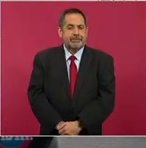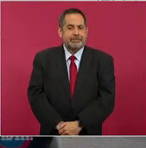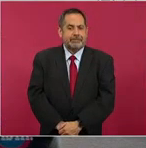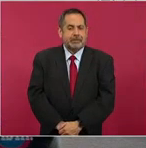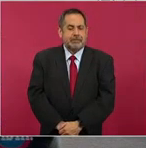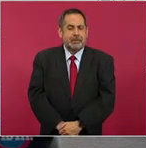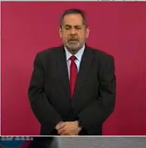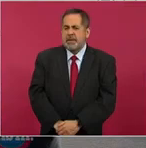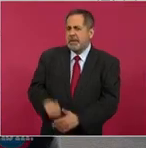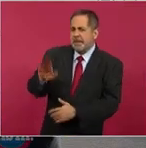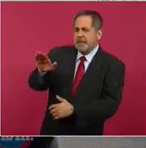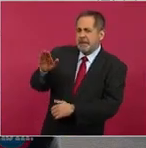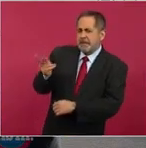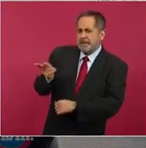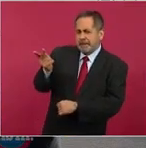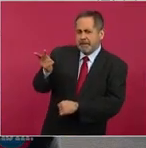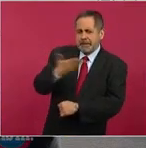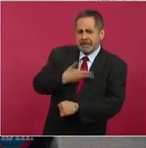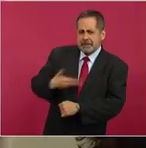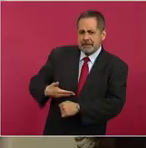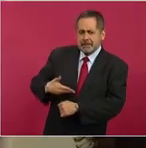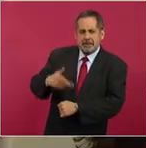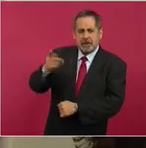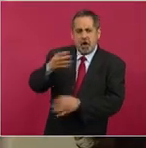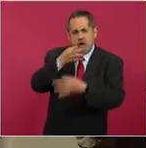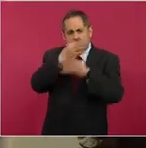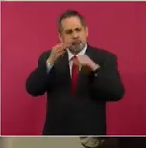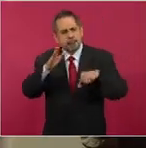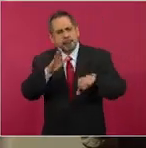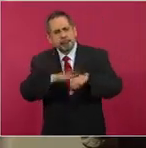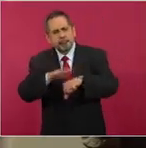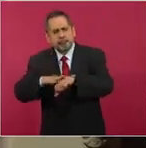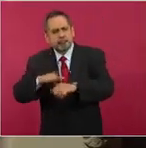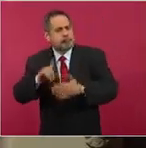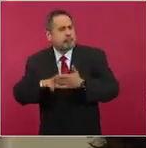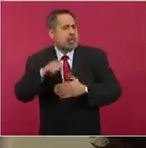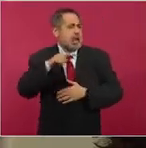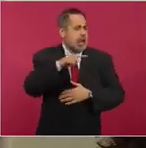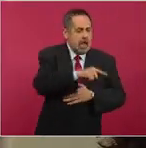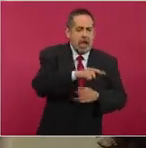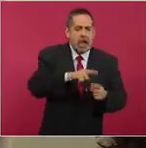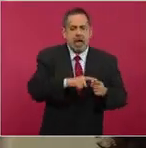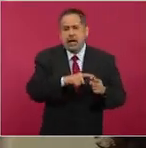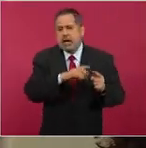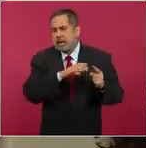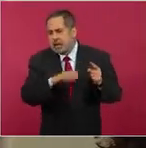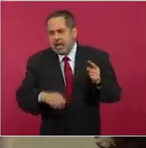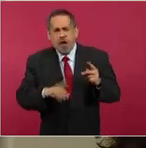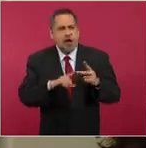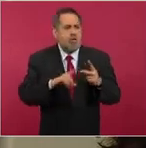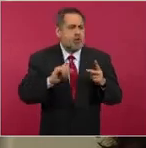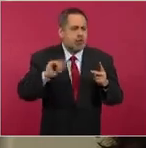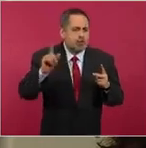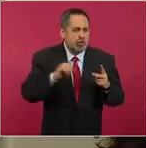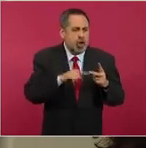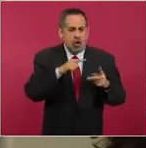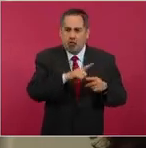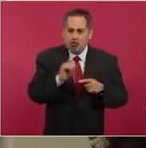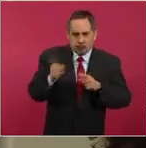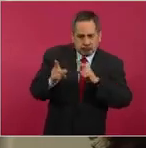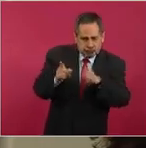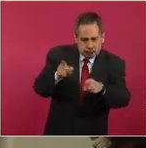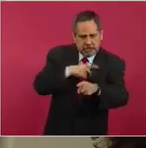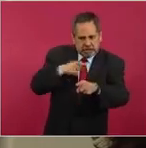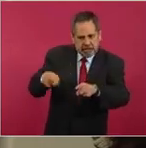Presidente, y para concluir, presidente, ¿cuál sería la consigna, el mensaje al funcionario público, al candidato que trate de, mediante estas amenazas,